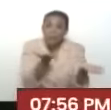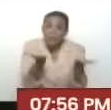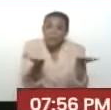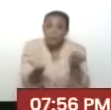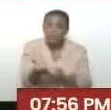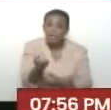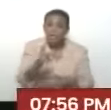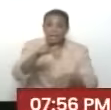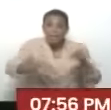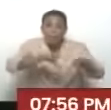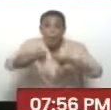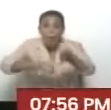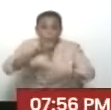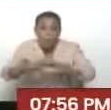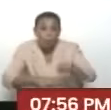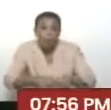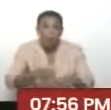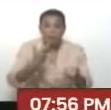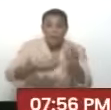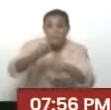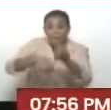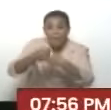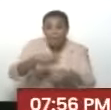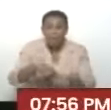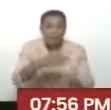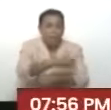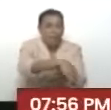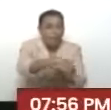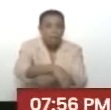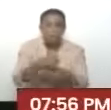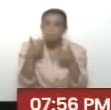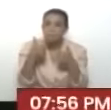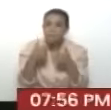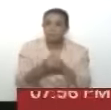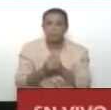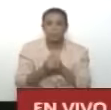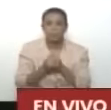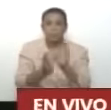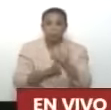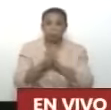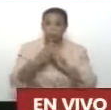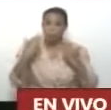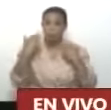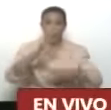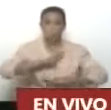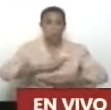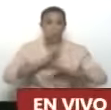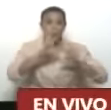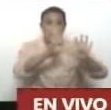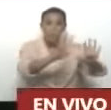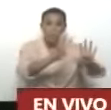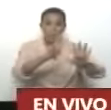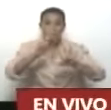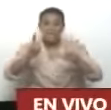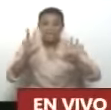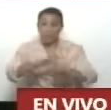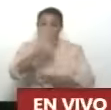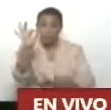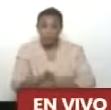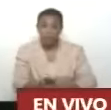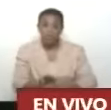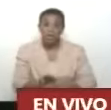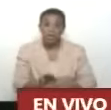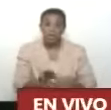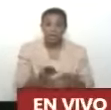consumo, de la calidad de los productos, de la oferta que hay, con un nivel de abastecimiento del 97%, récord en